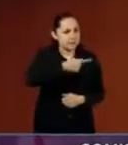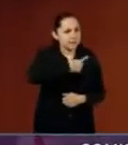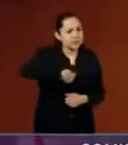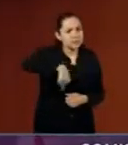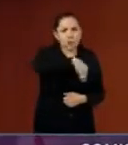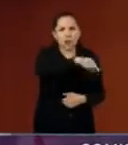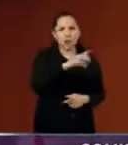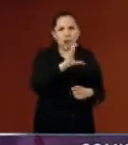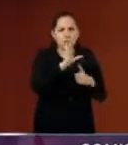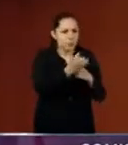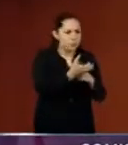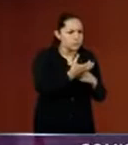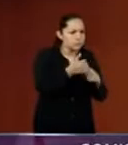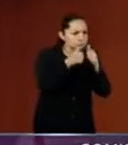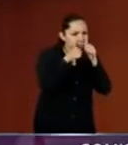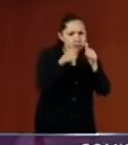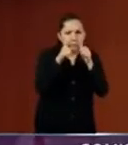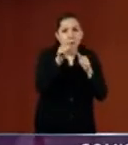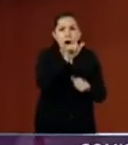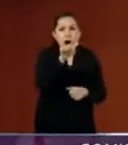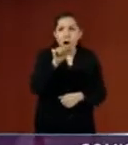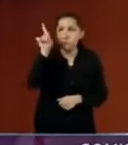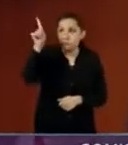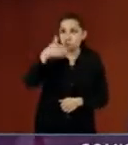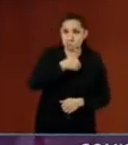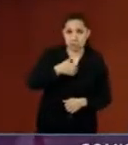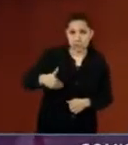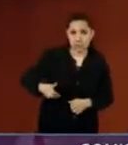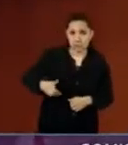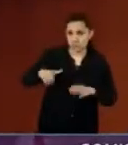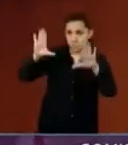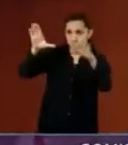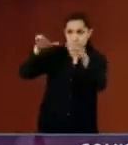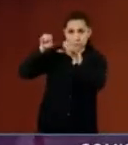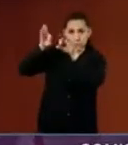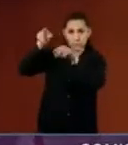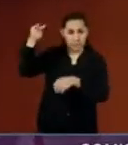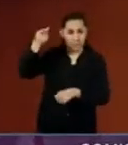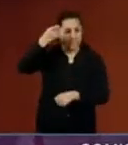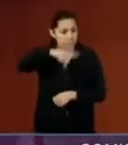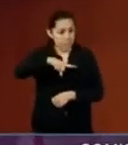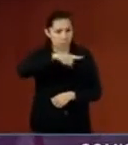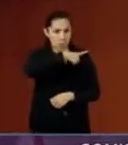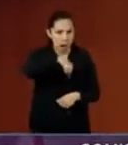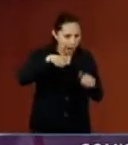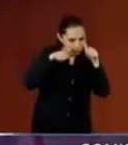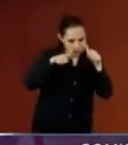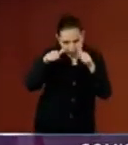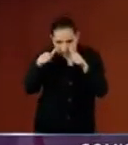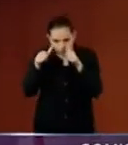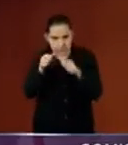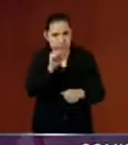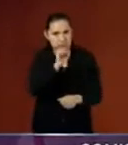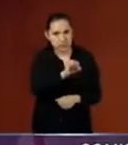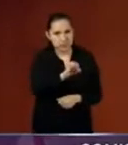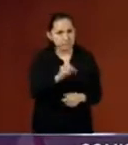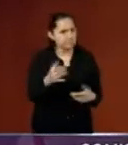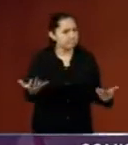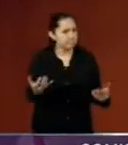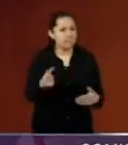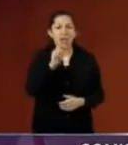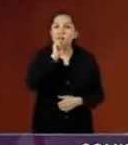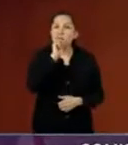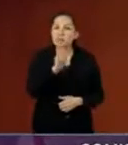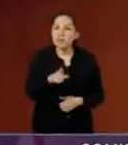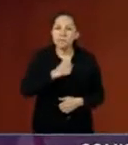se ordena. Y más lamento que nuestro presidente de la República, desde su púlpito